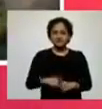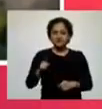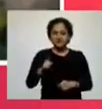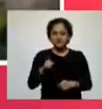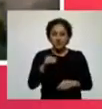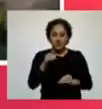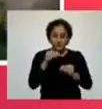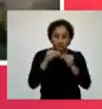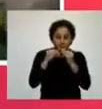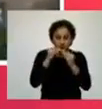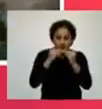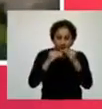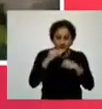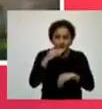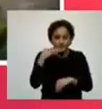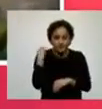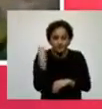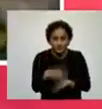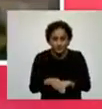miel.